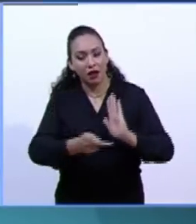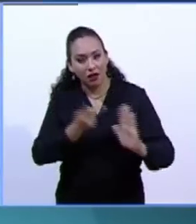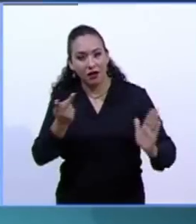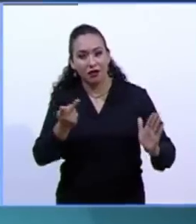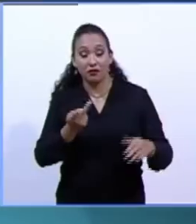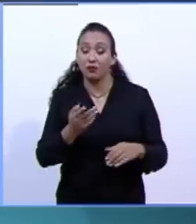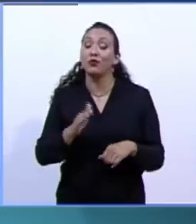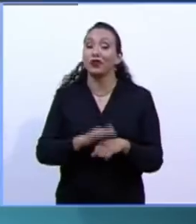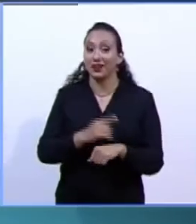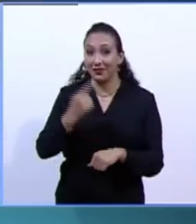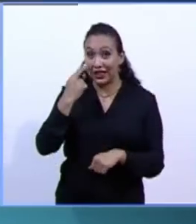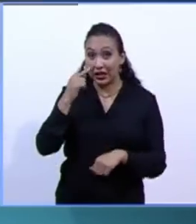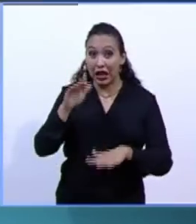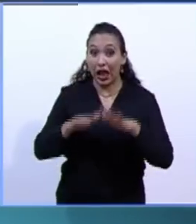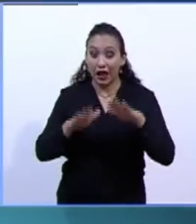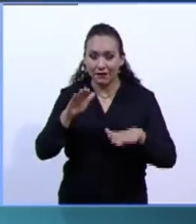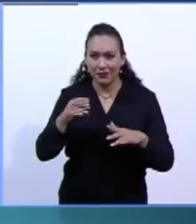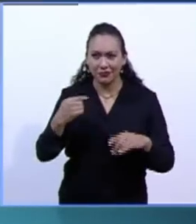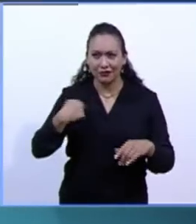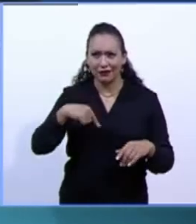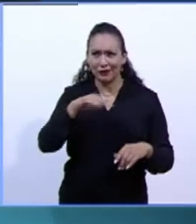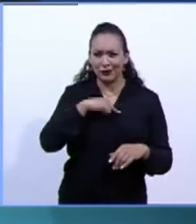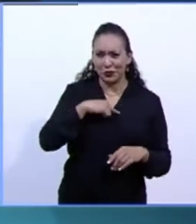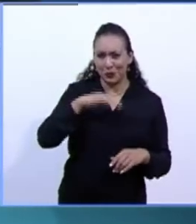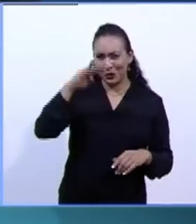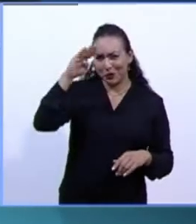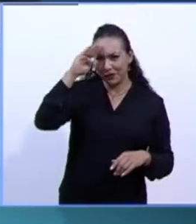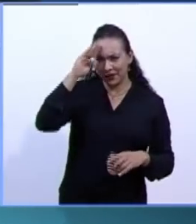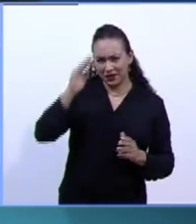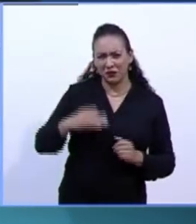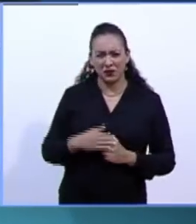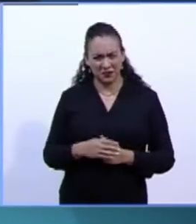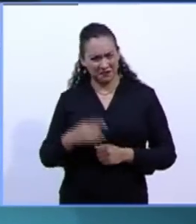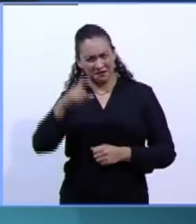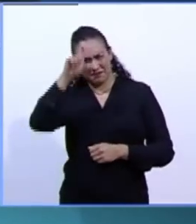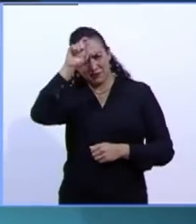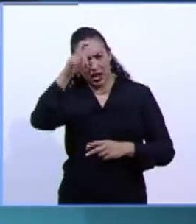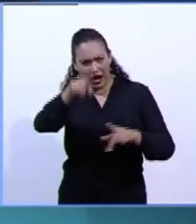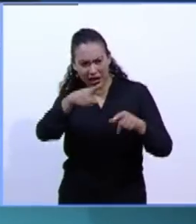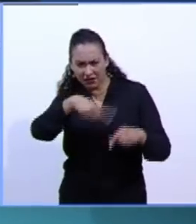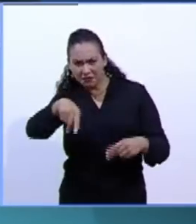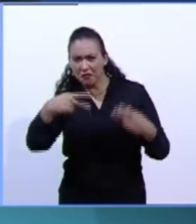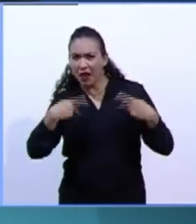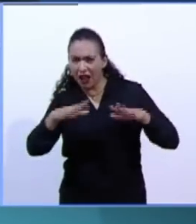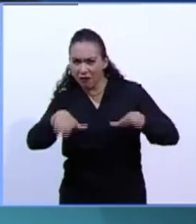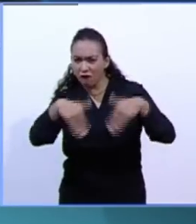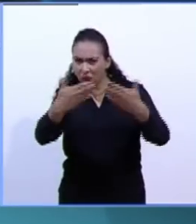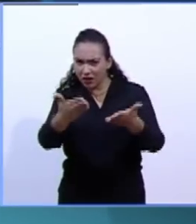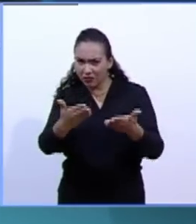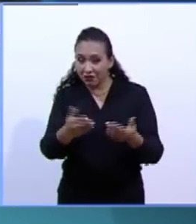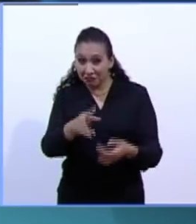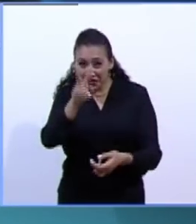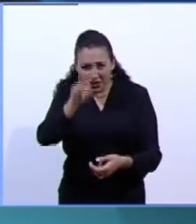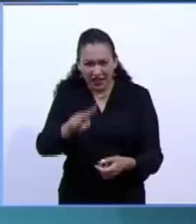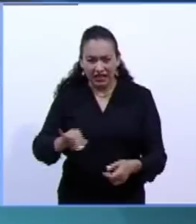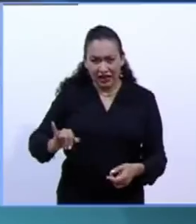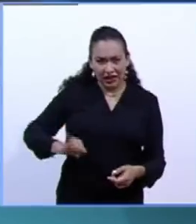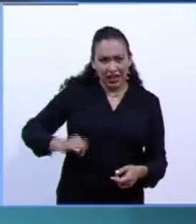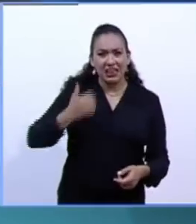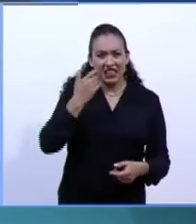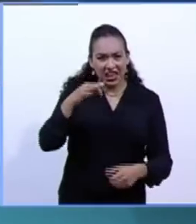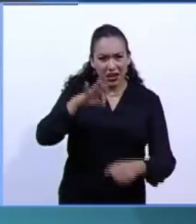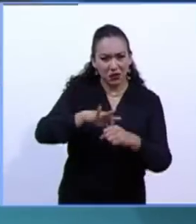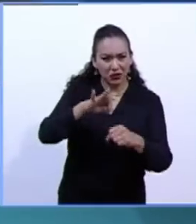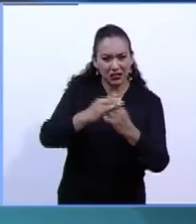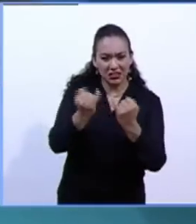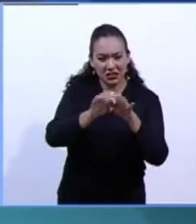parece mentira, a veces uno se pregunta si a la gente le importa la democracia representativa,